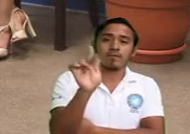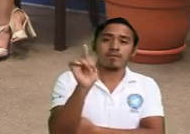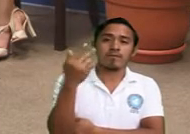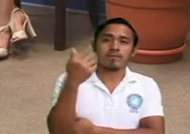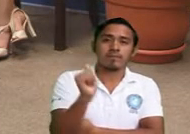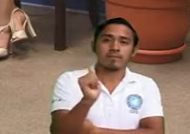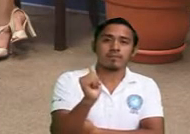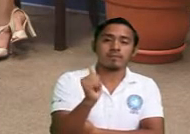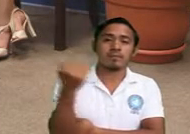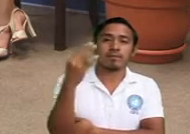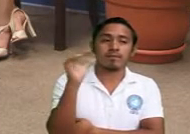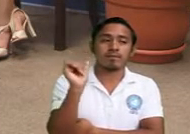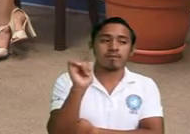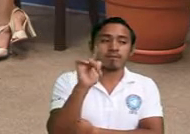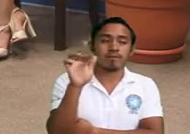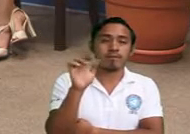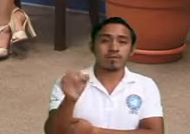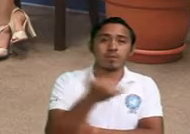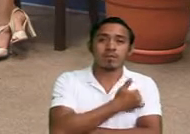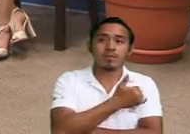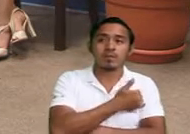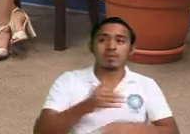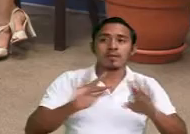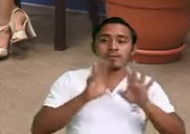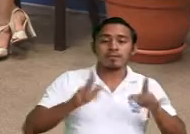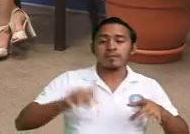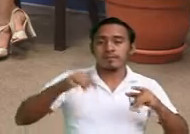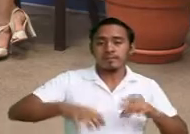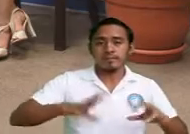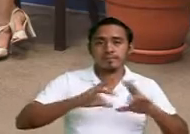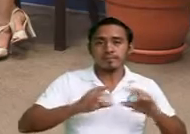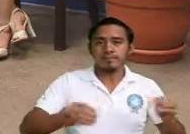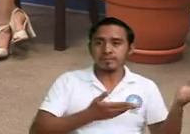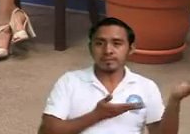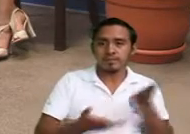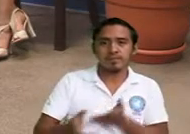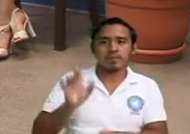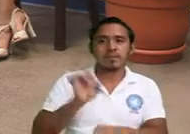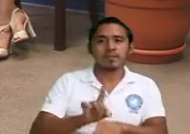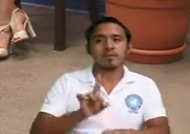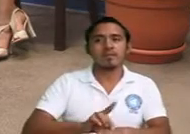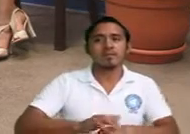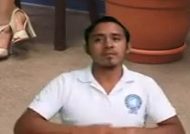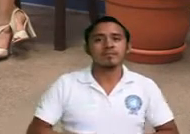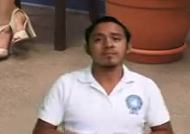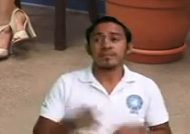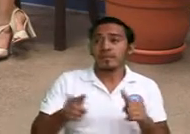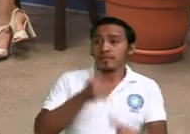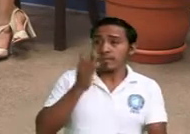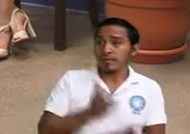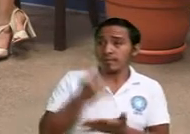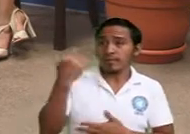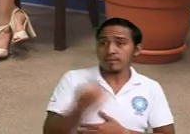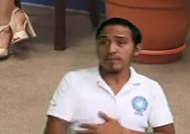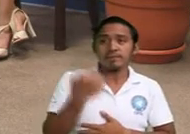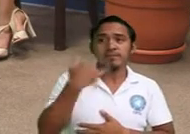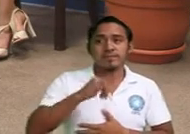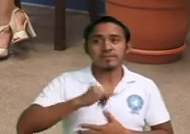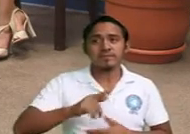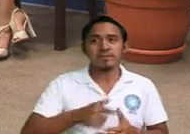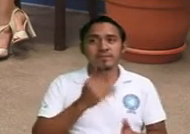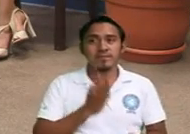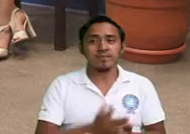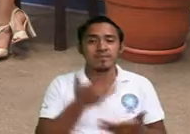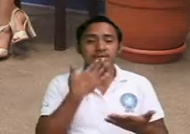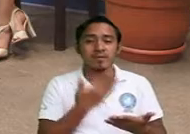popularmente como el Hospital de la mujer aquí en nuestro país. Bienvenida, doctora, mucho gusto. Mucho gusto. Es primera vez que nos acompaña. Sí, es primera vez.